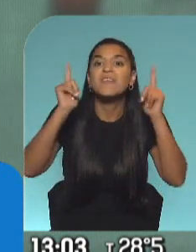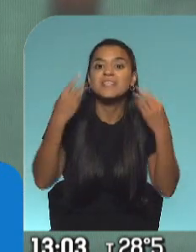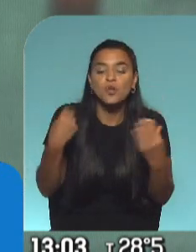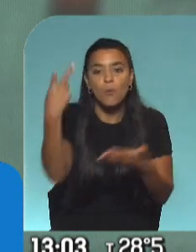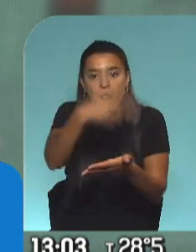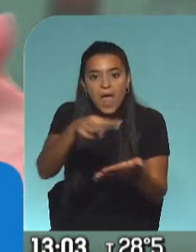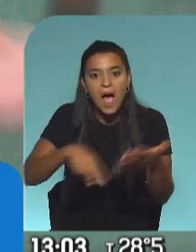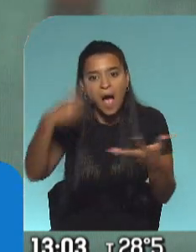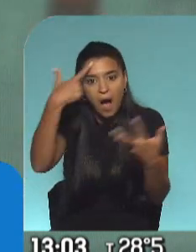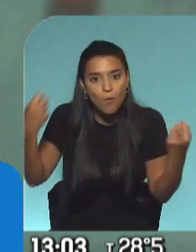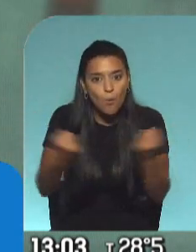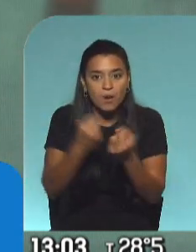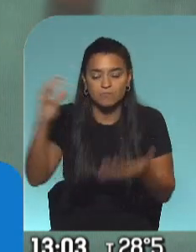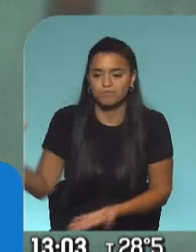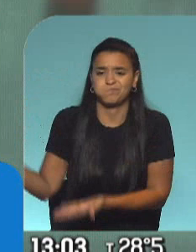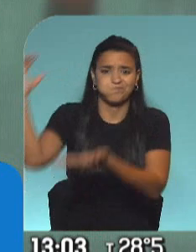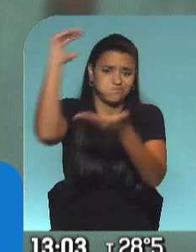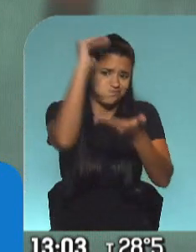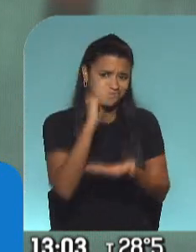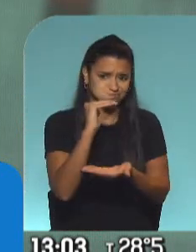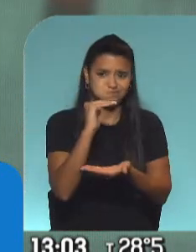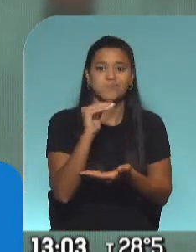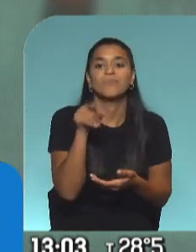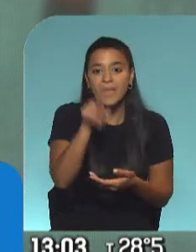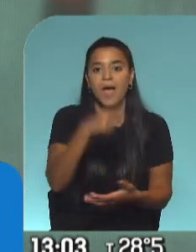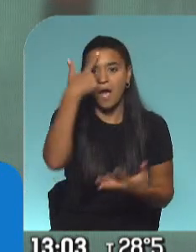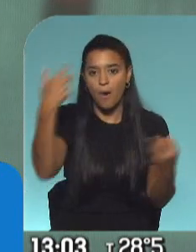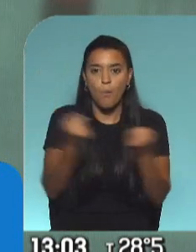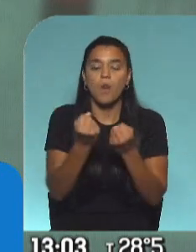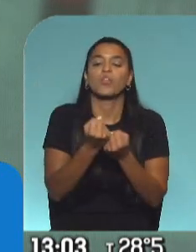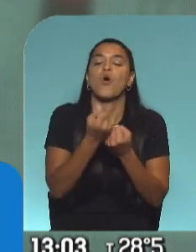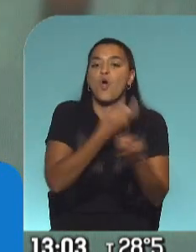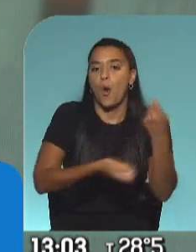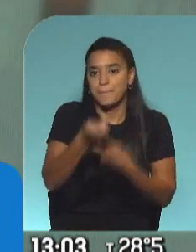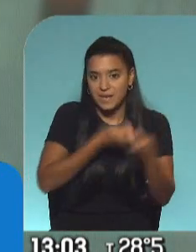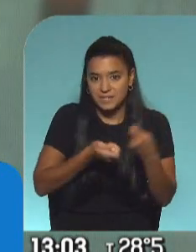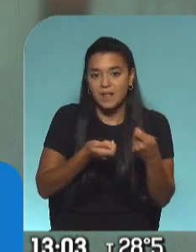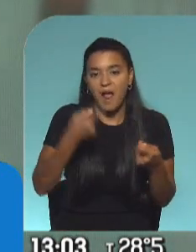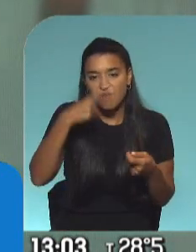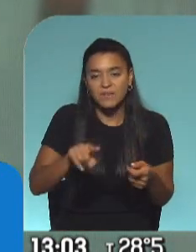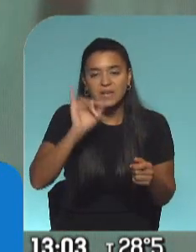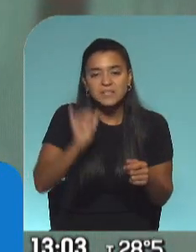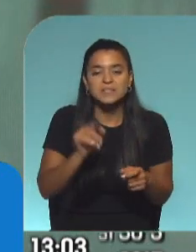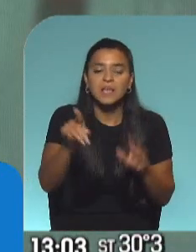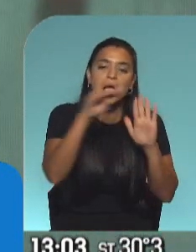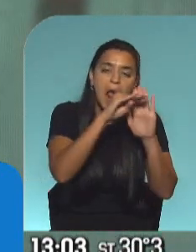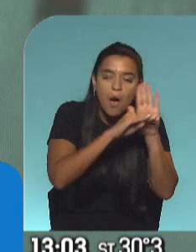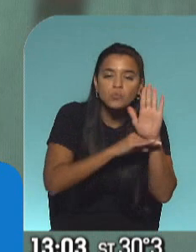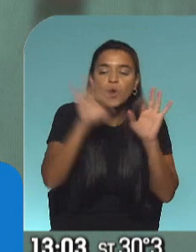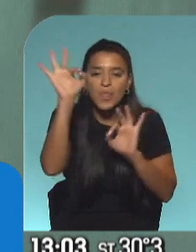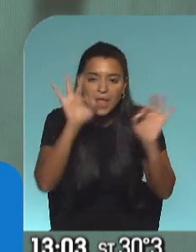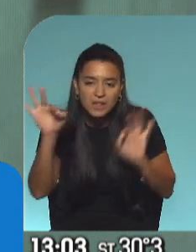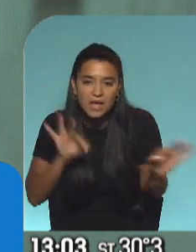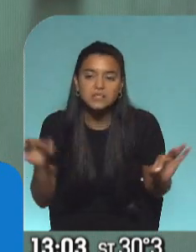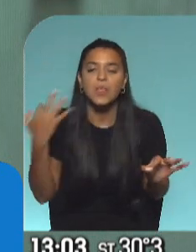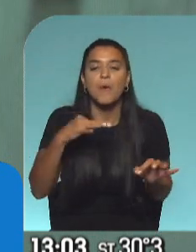leyendo este acuerdo y saca un mamotreto que era ese acuerdo comercial que finalmente, nada, creo que las cláusulas y los detalles vamos a